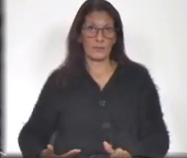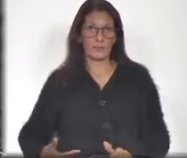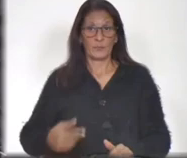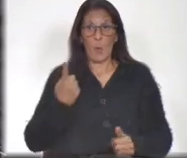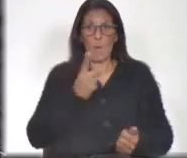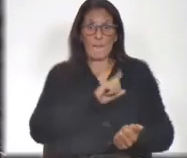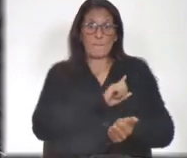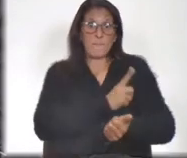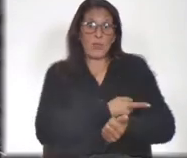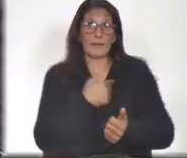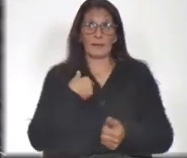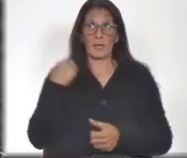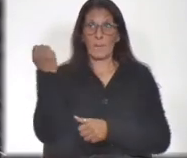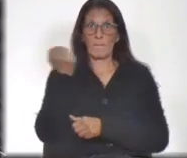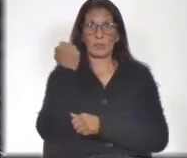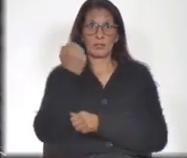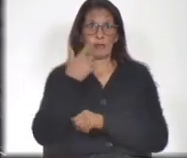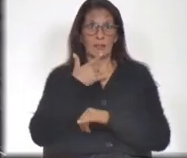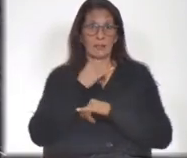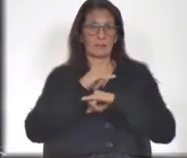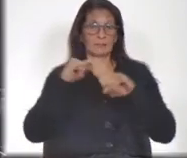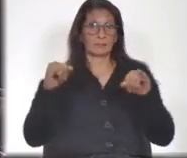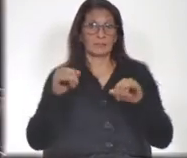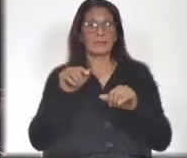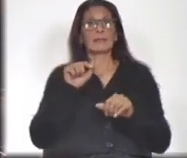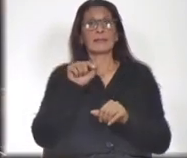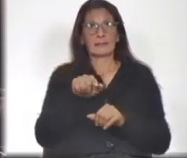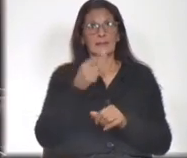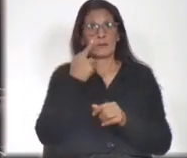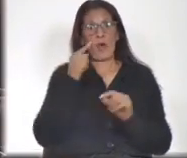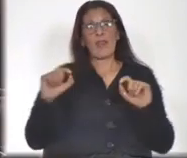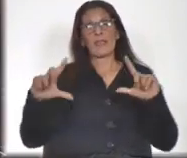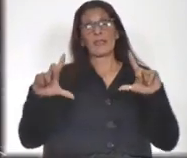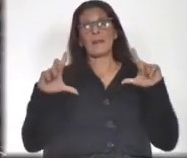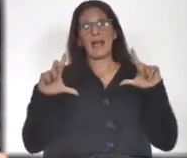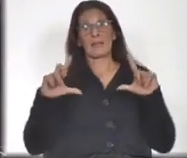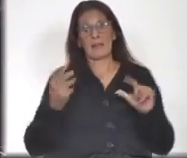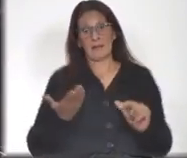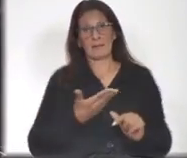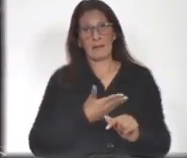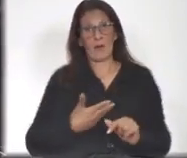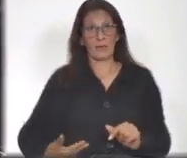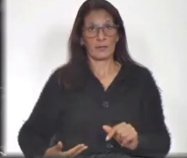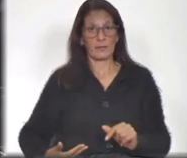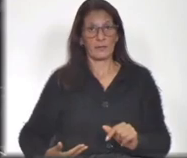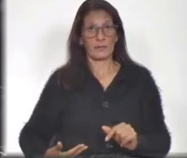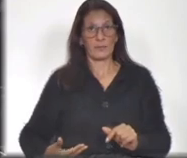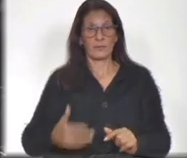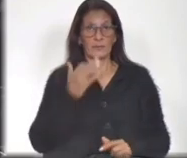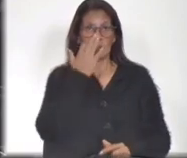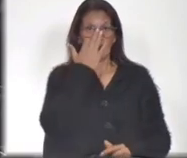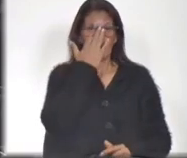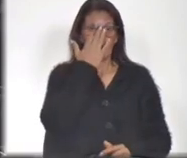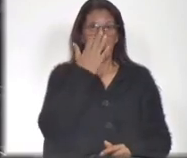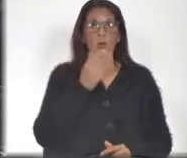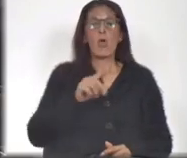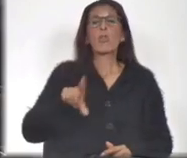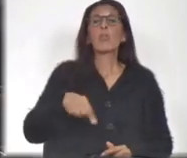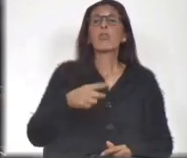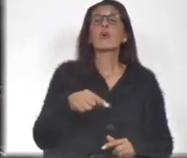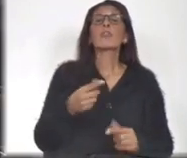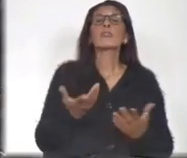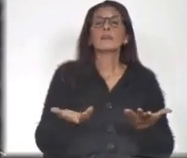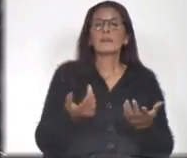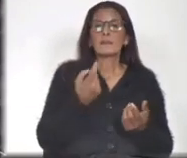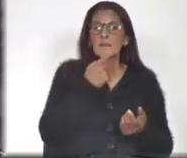un poder importante de comunicación que tiene que ver con eso, con la imagen del gobierno, entonces, ¿dónde está la